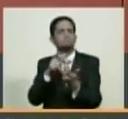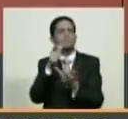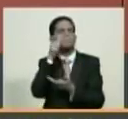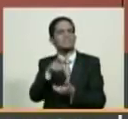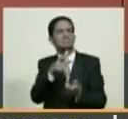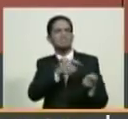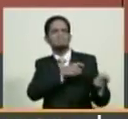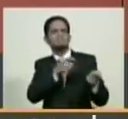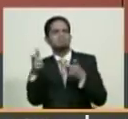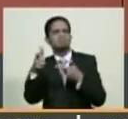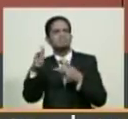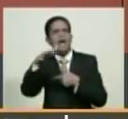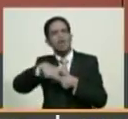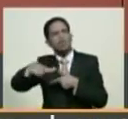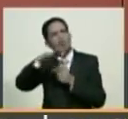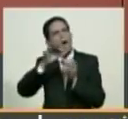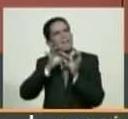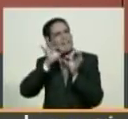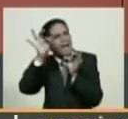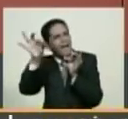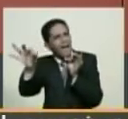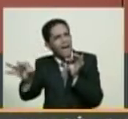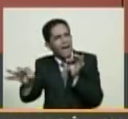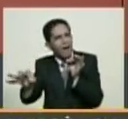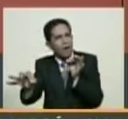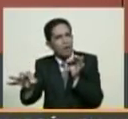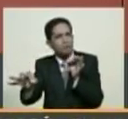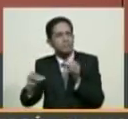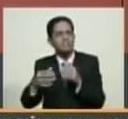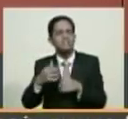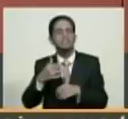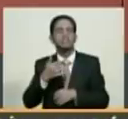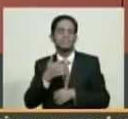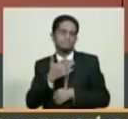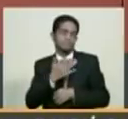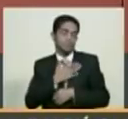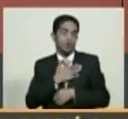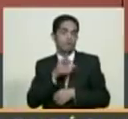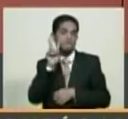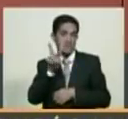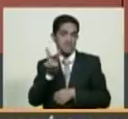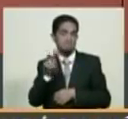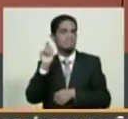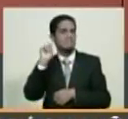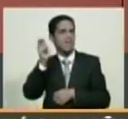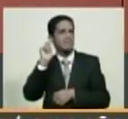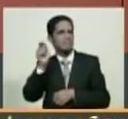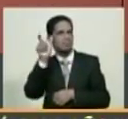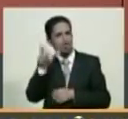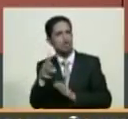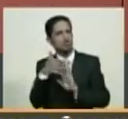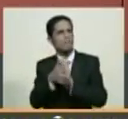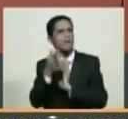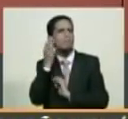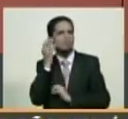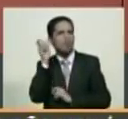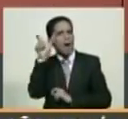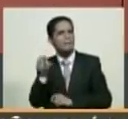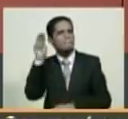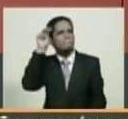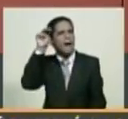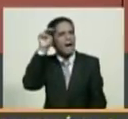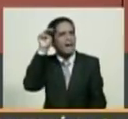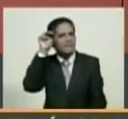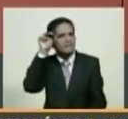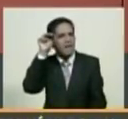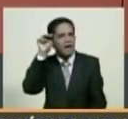a zonas inhóspitas y remotas. Yo vi un testimonio que me conmovió de una maestra de escuela, mi madre es